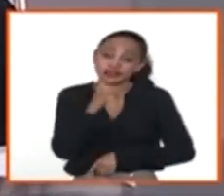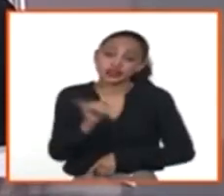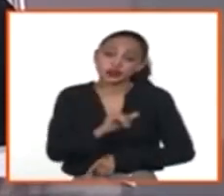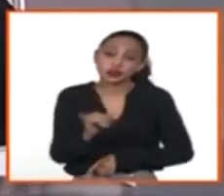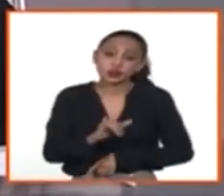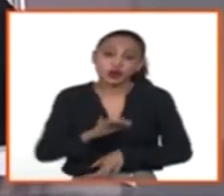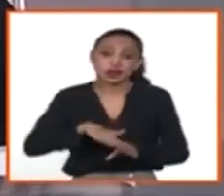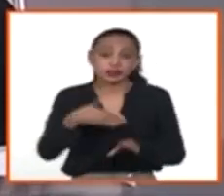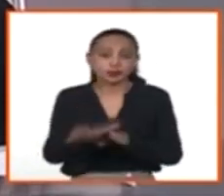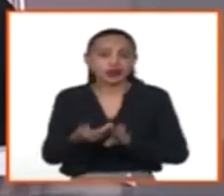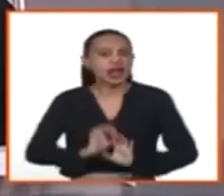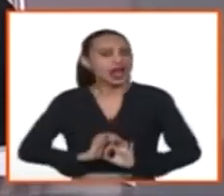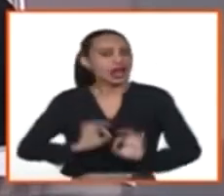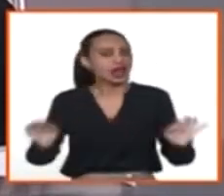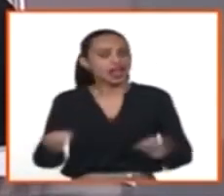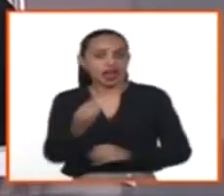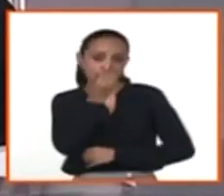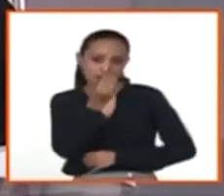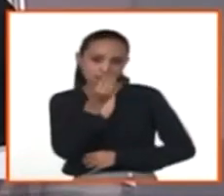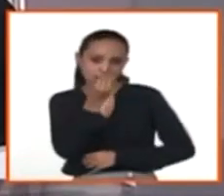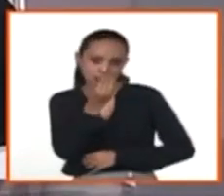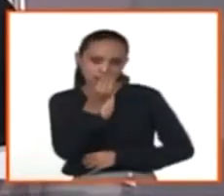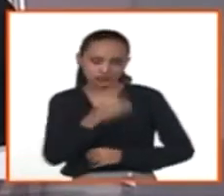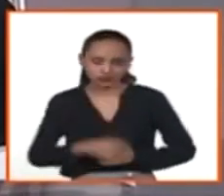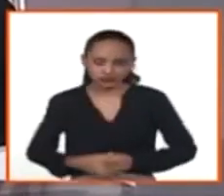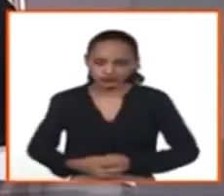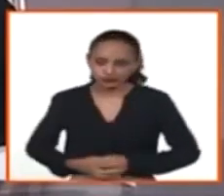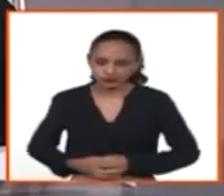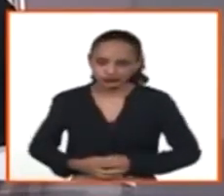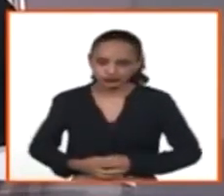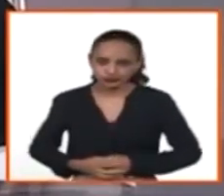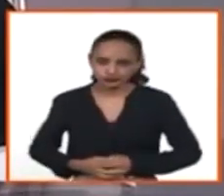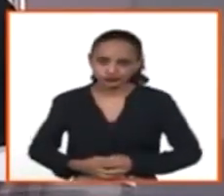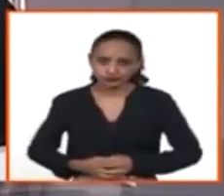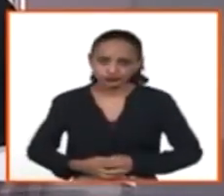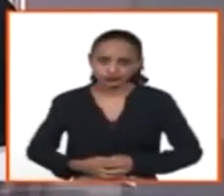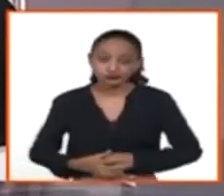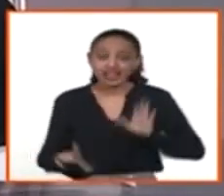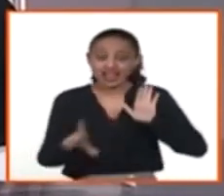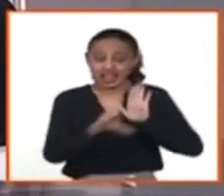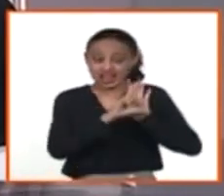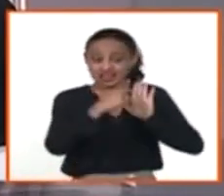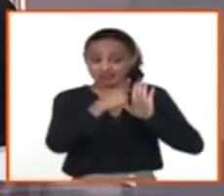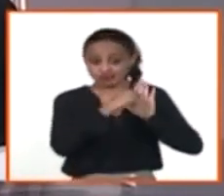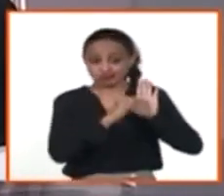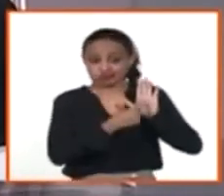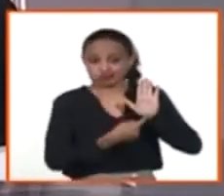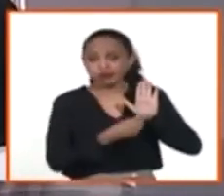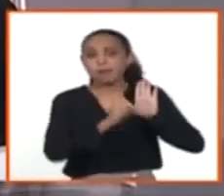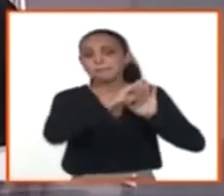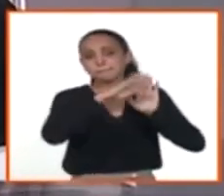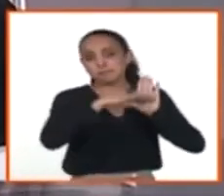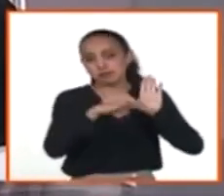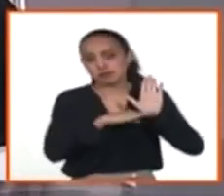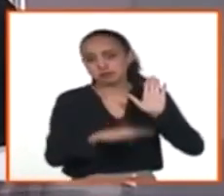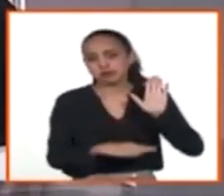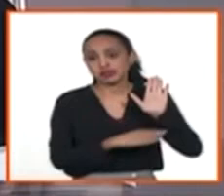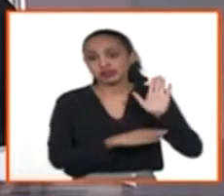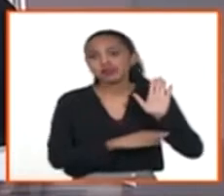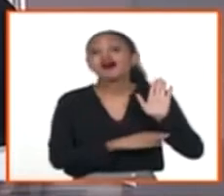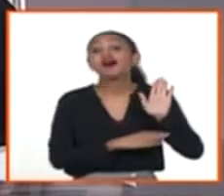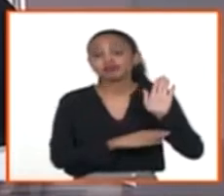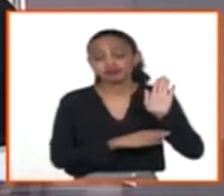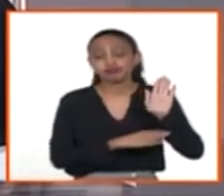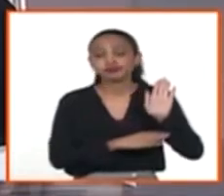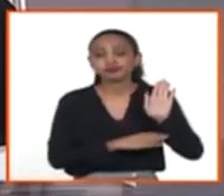y calidad de los alimentos que consumimos. Y la ley está estableciendo estas estrategias y medidas que por supuesto se